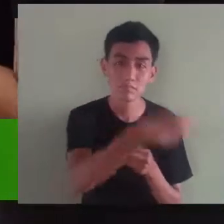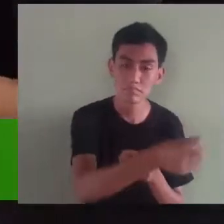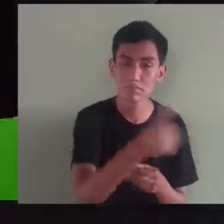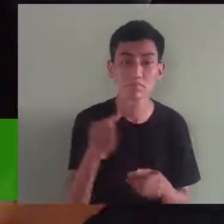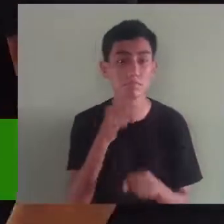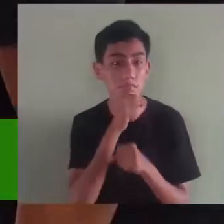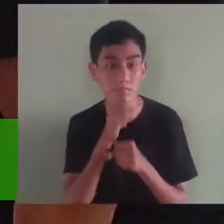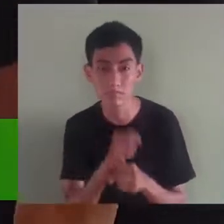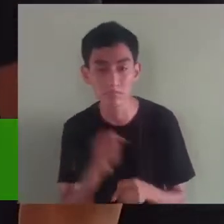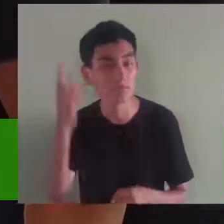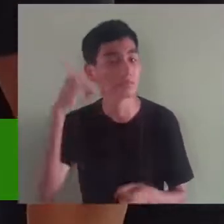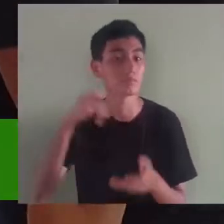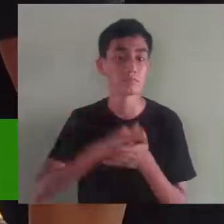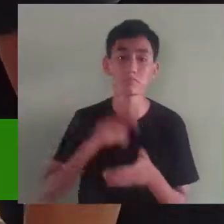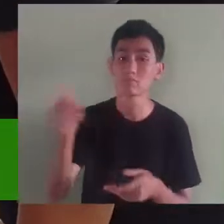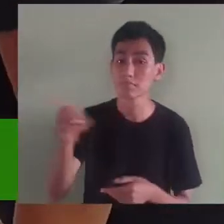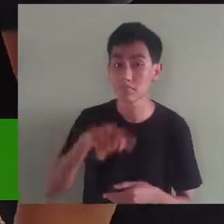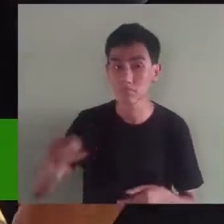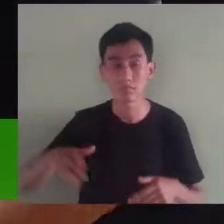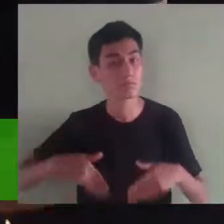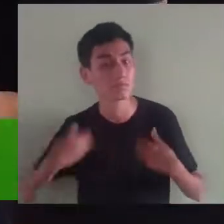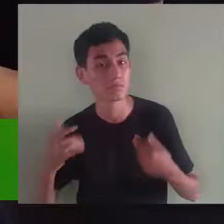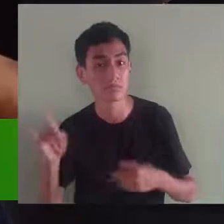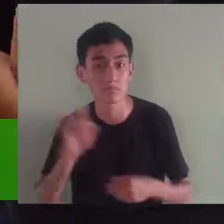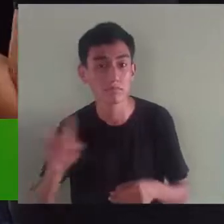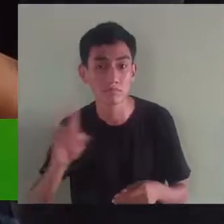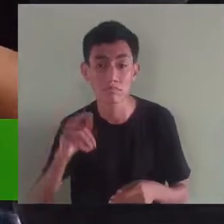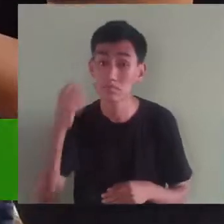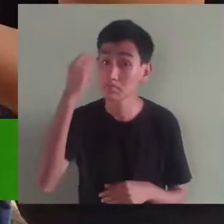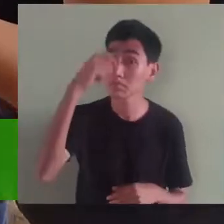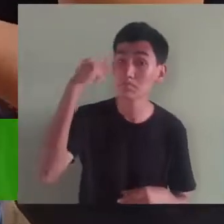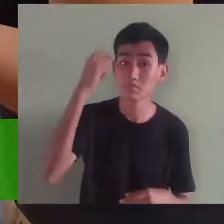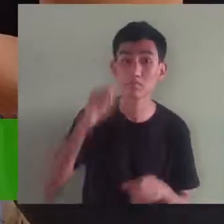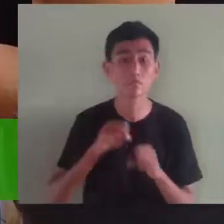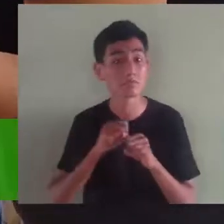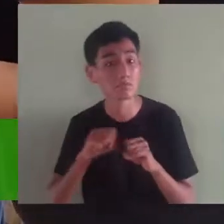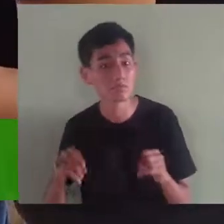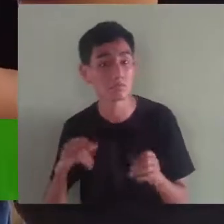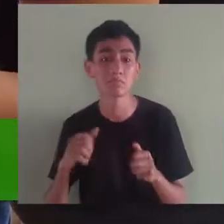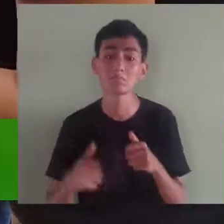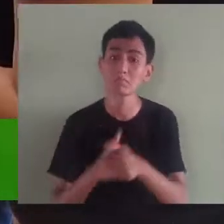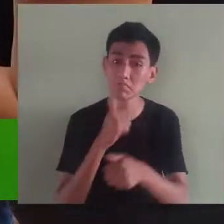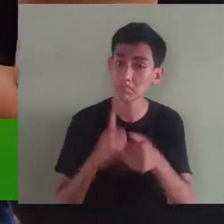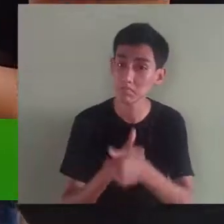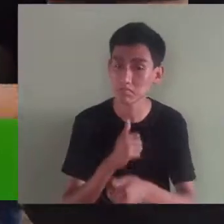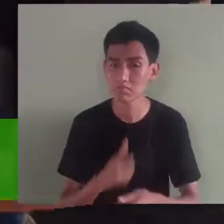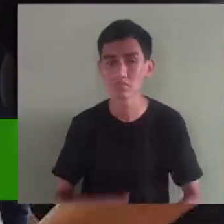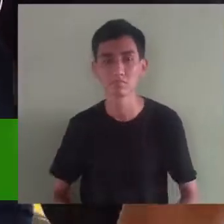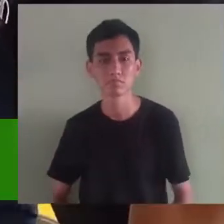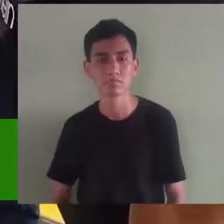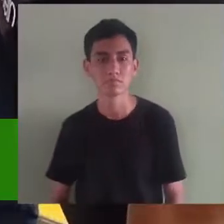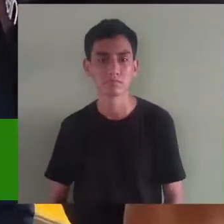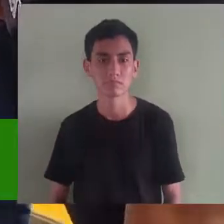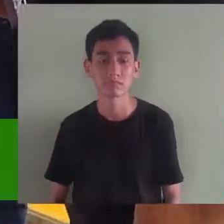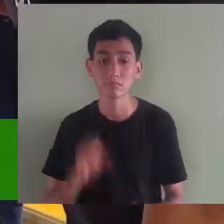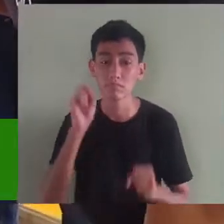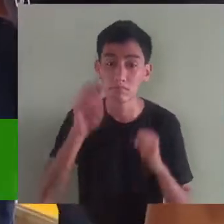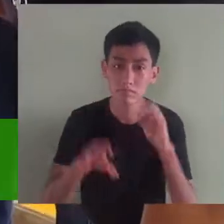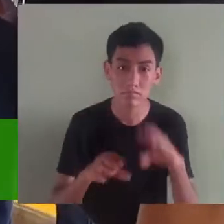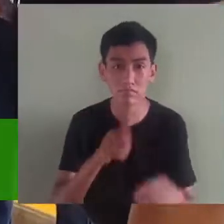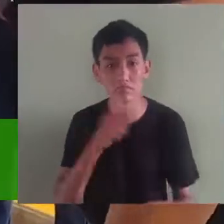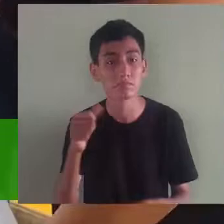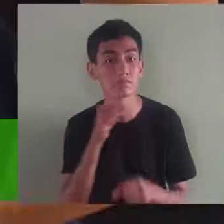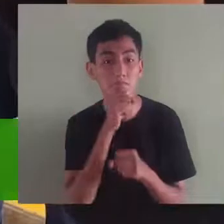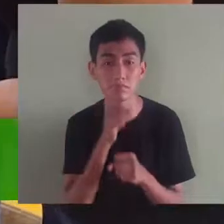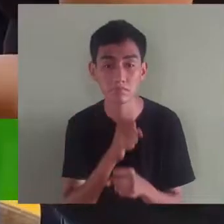que puedan utilizarlo directamente en sus ojos sin algún efecto adverso y alguna contraindicación en ellos. Decirles a los adultos